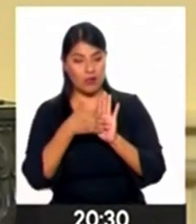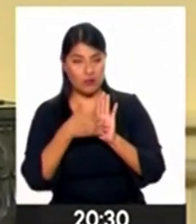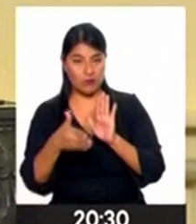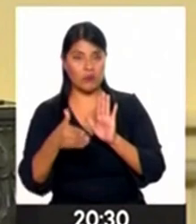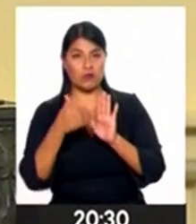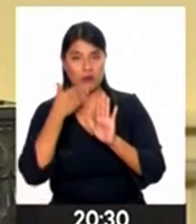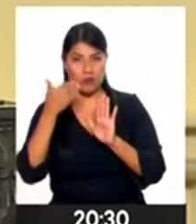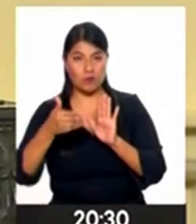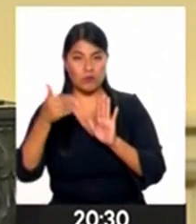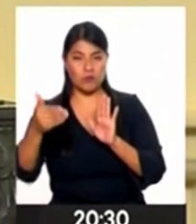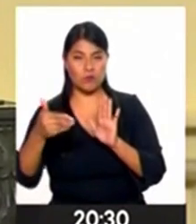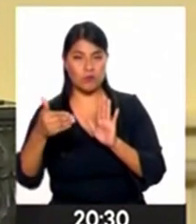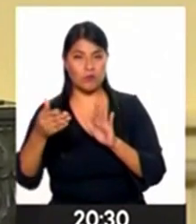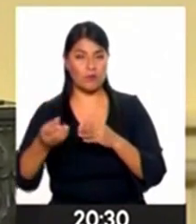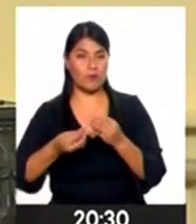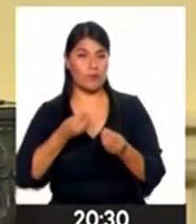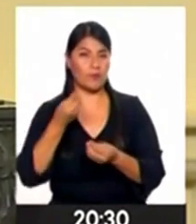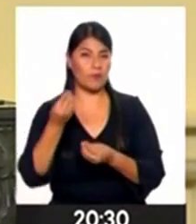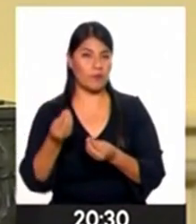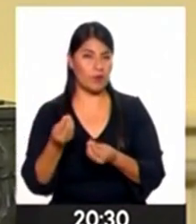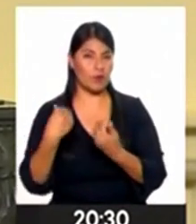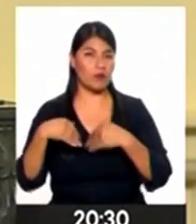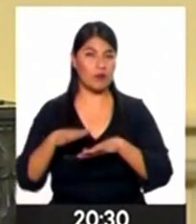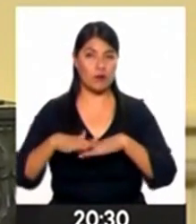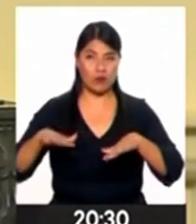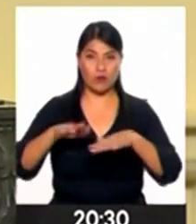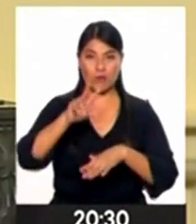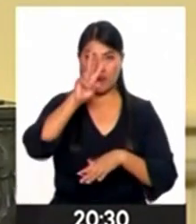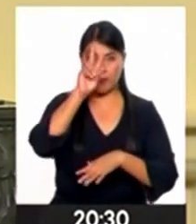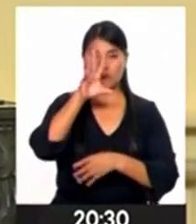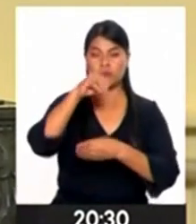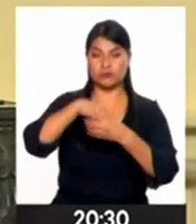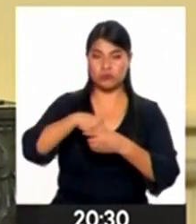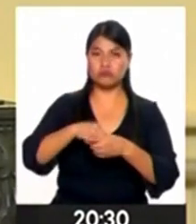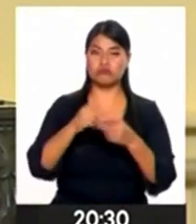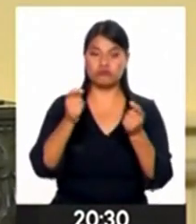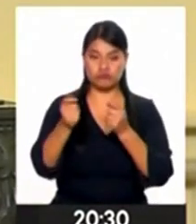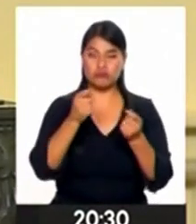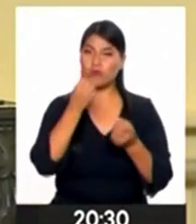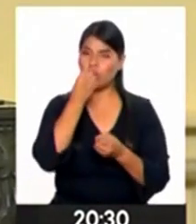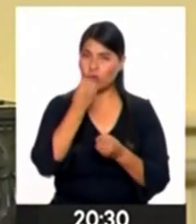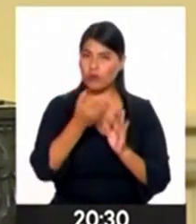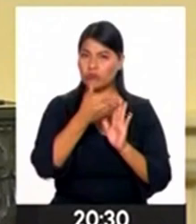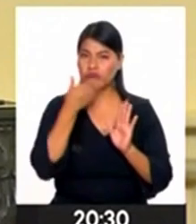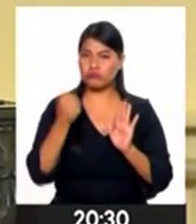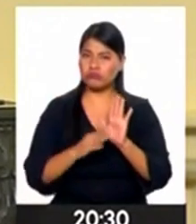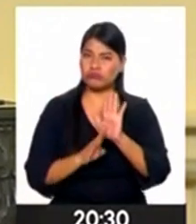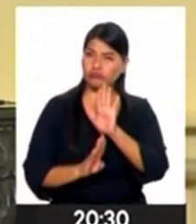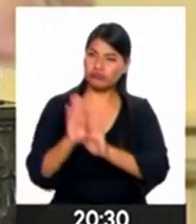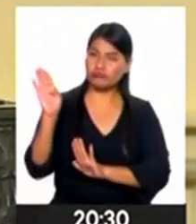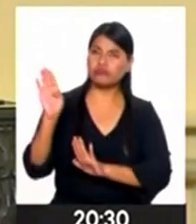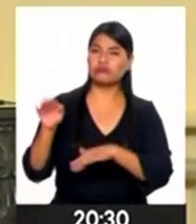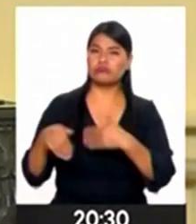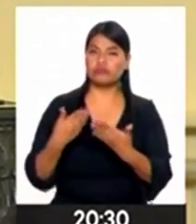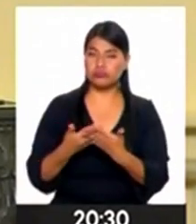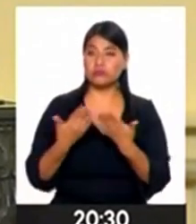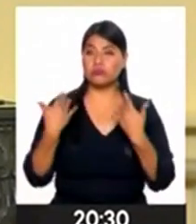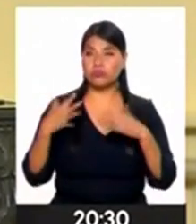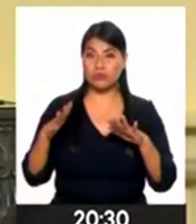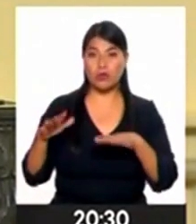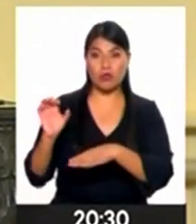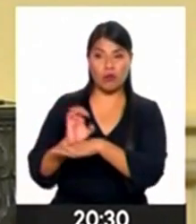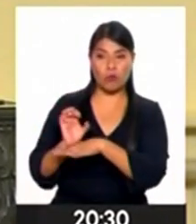para que se apliquen en Perú medidas que son exitosas en El Salvador y espero también en